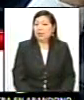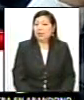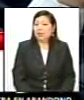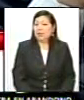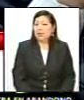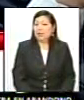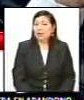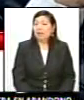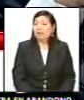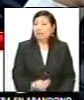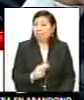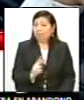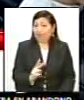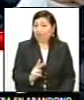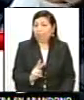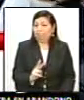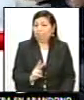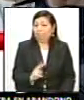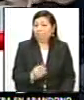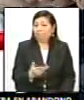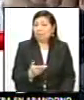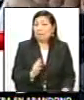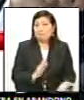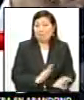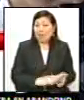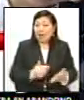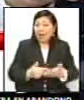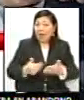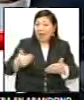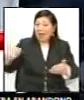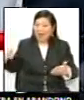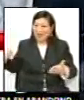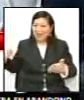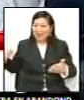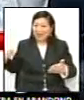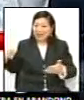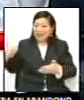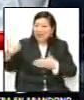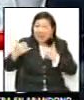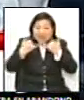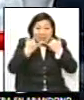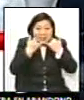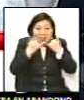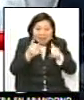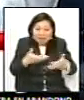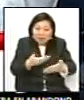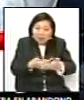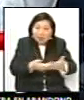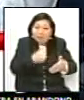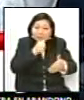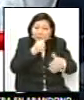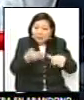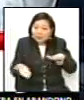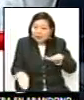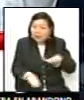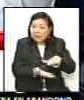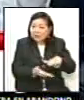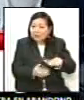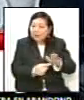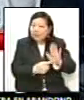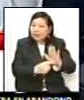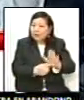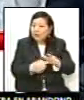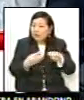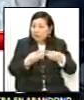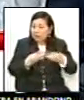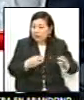Por algo que se había... por malos precedentes que habían, que los informes, los documentos reservados en la comisión aparecían en los